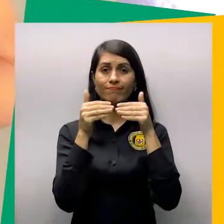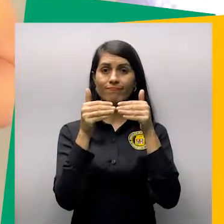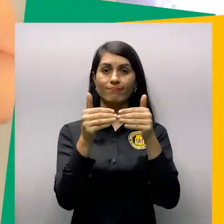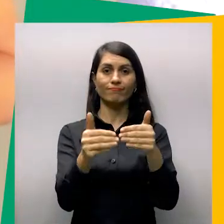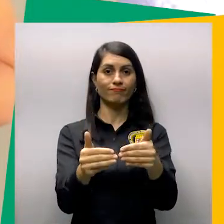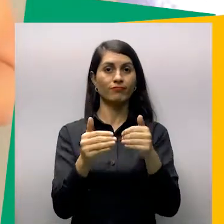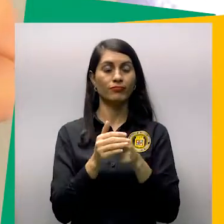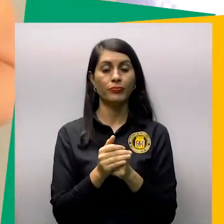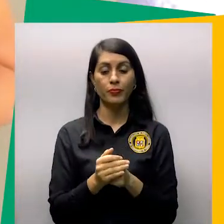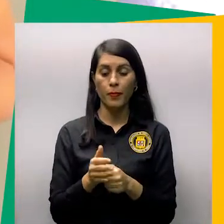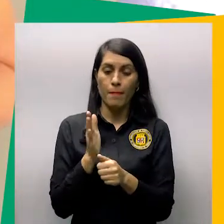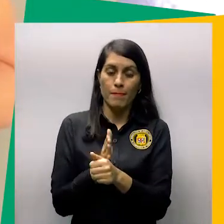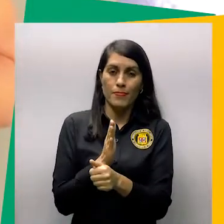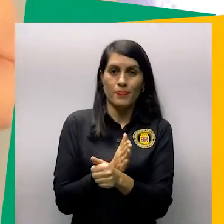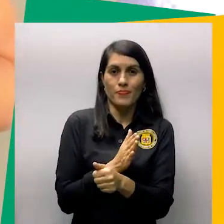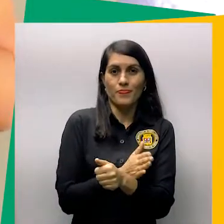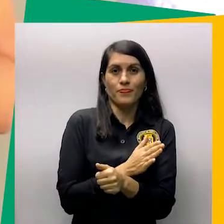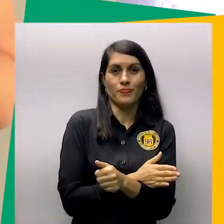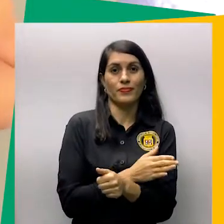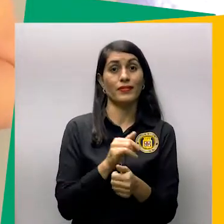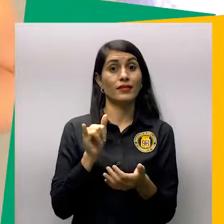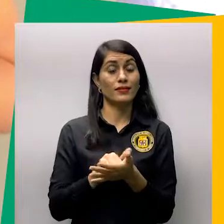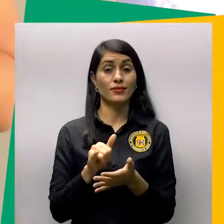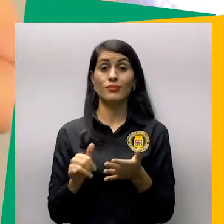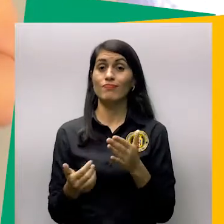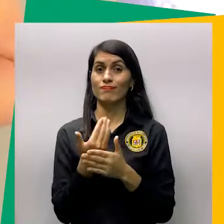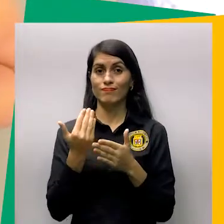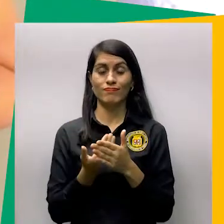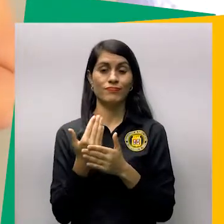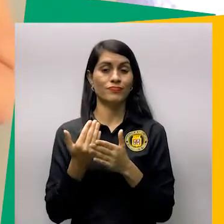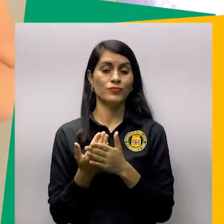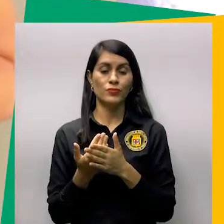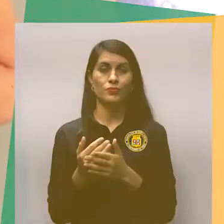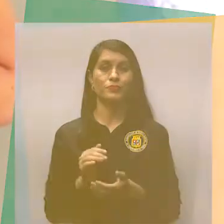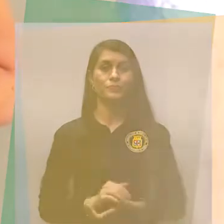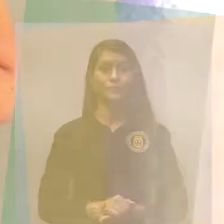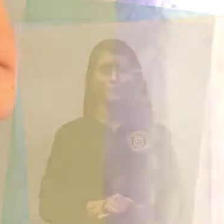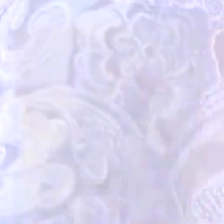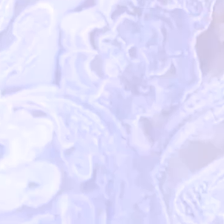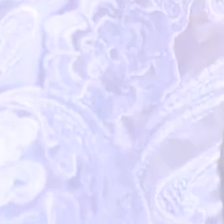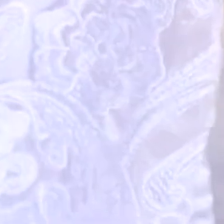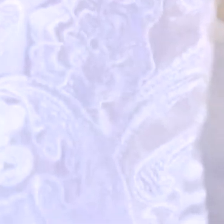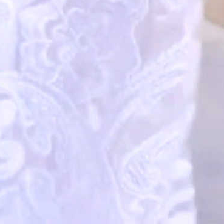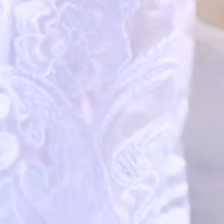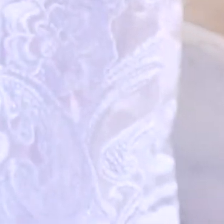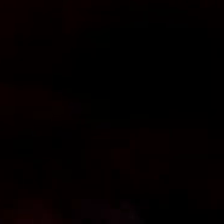debe existir en cada emprendimiento que hagamos. Mejorar, mejorar, mejorar y estarnos actualizando día con día.